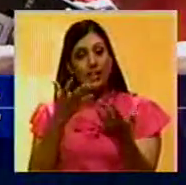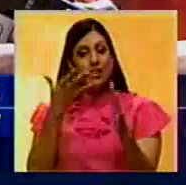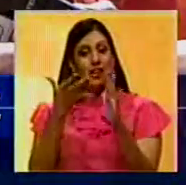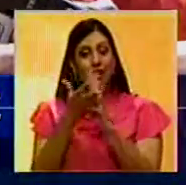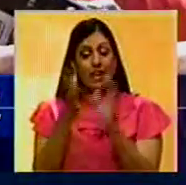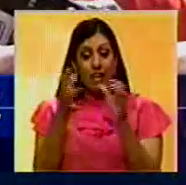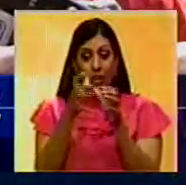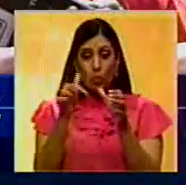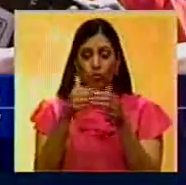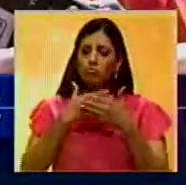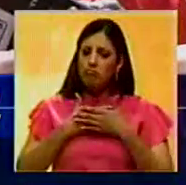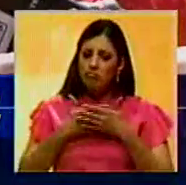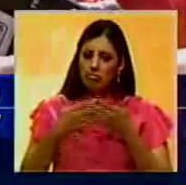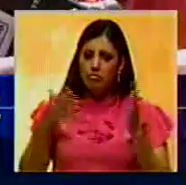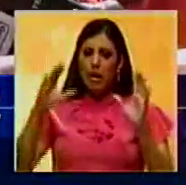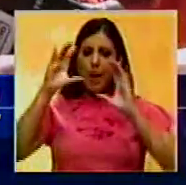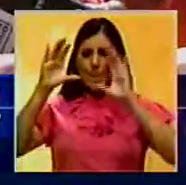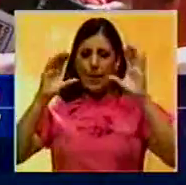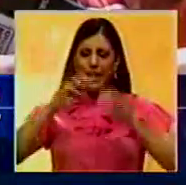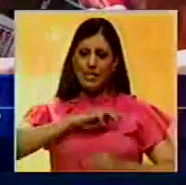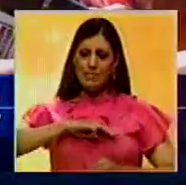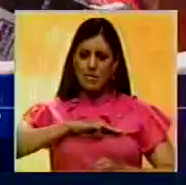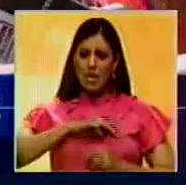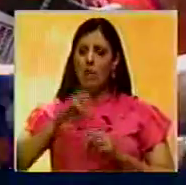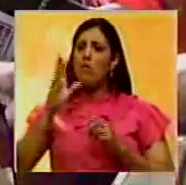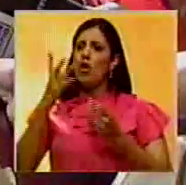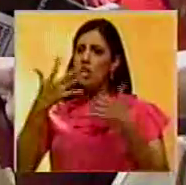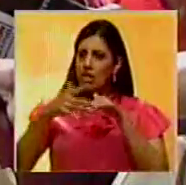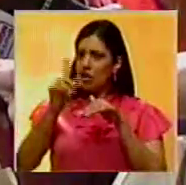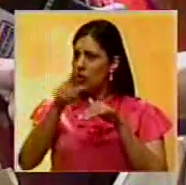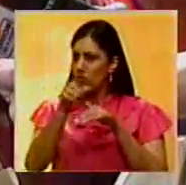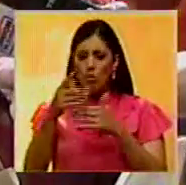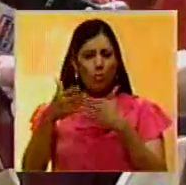a esa reunión es abierta a países miembros y no integrantes de la organización.